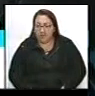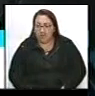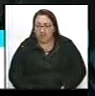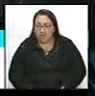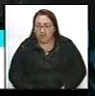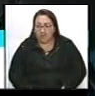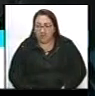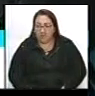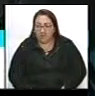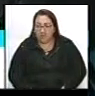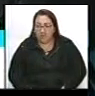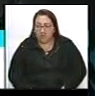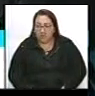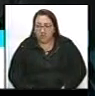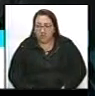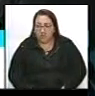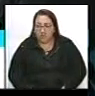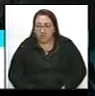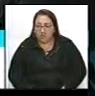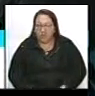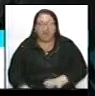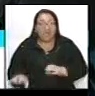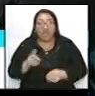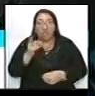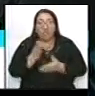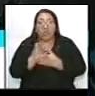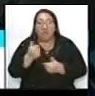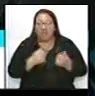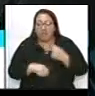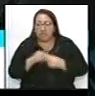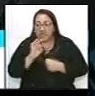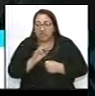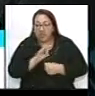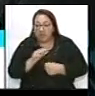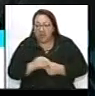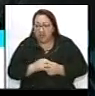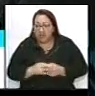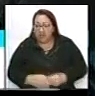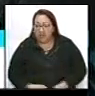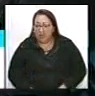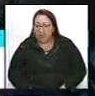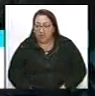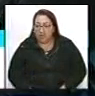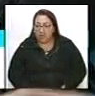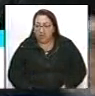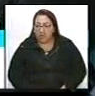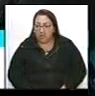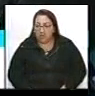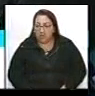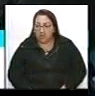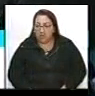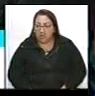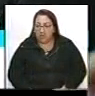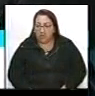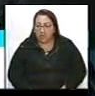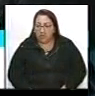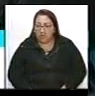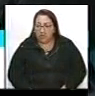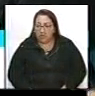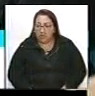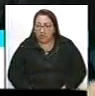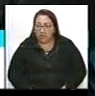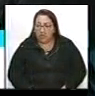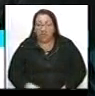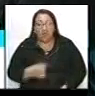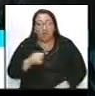cometió o no cometió falta administrativa, si efectivamente hay o no una infracción al Código de Ética. Nosotros no